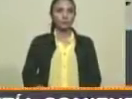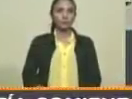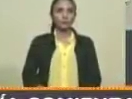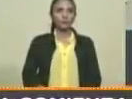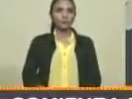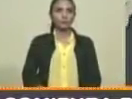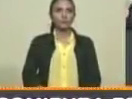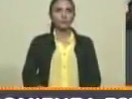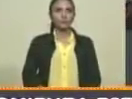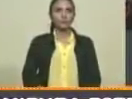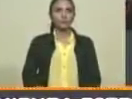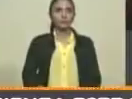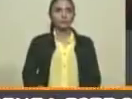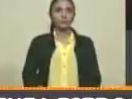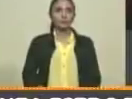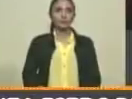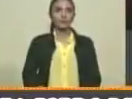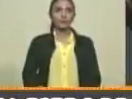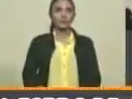Quiero entregar